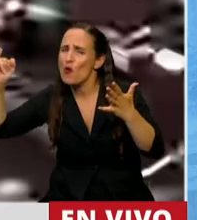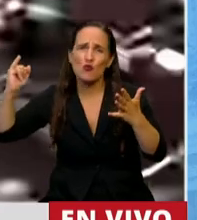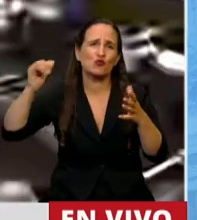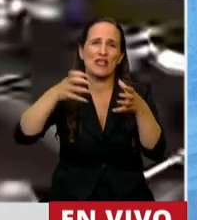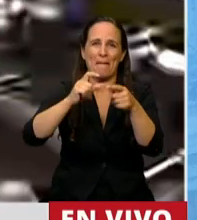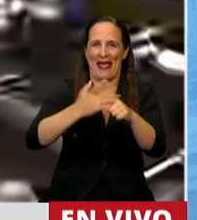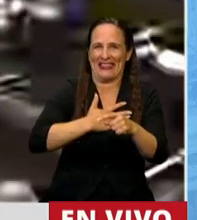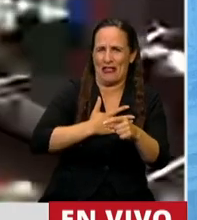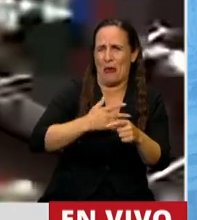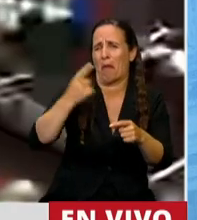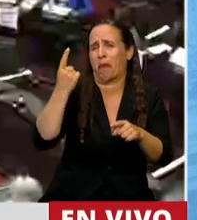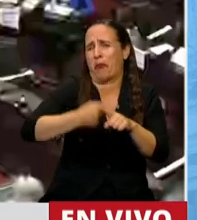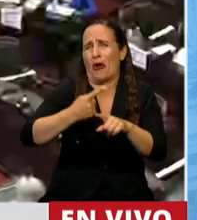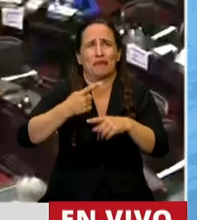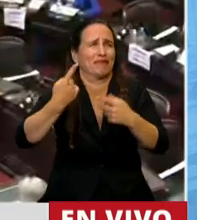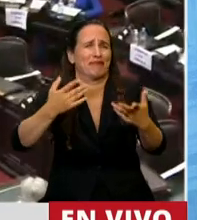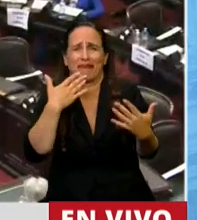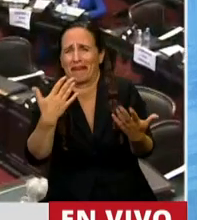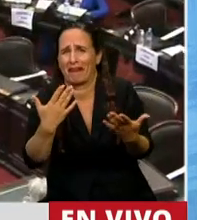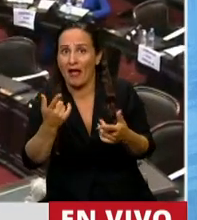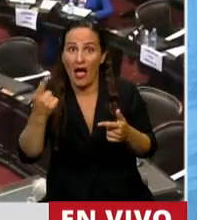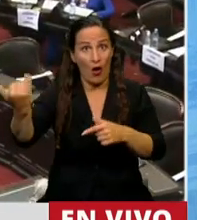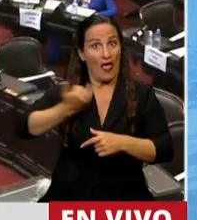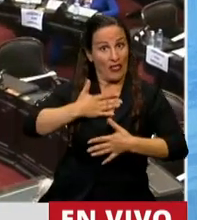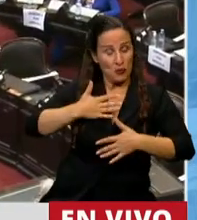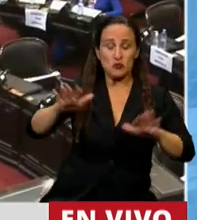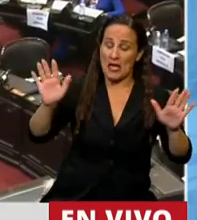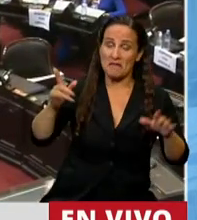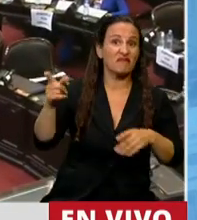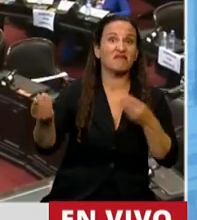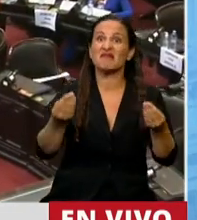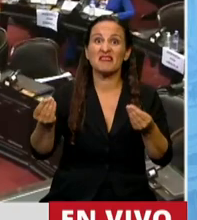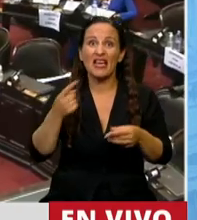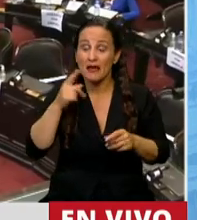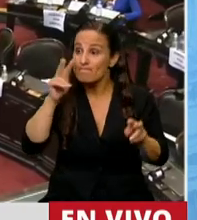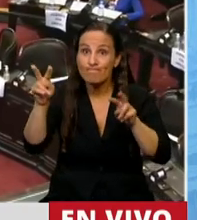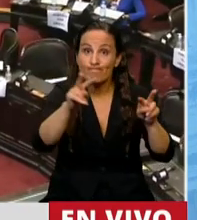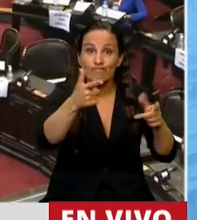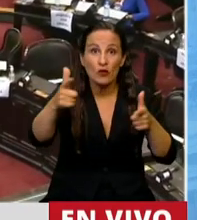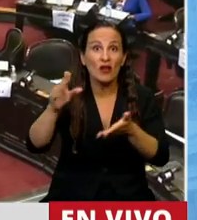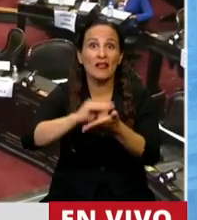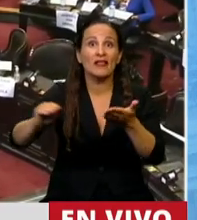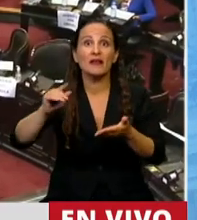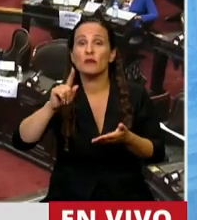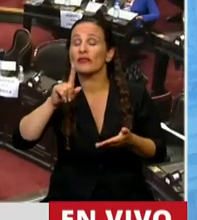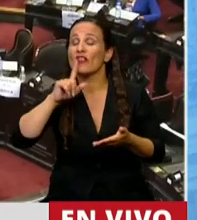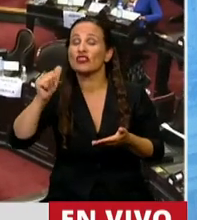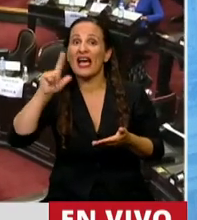las cosas más insólitas, y ahora viene y me denuncia a mí. ¿Qué hizo este señor, que no lo veo por acá, el diputado